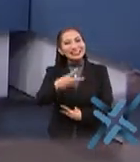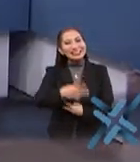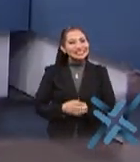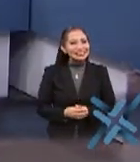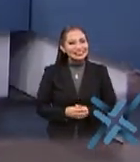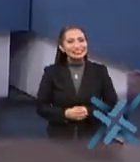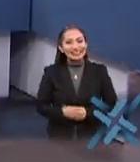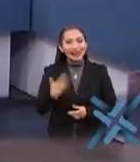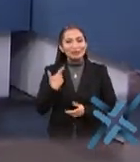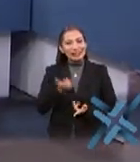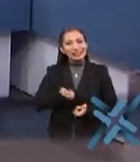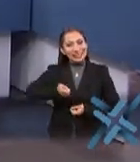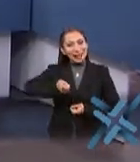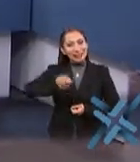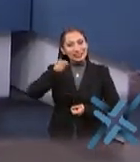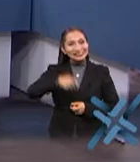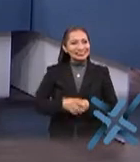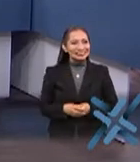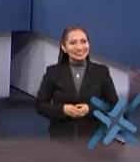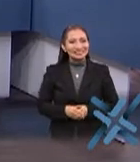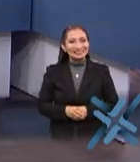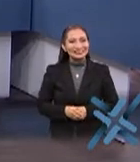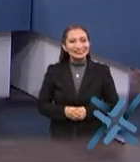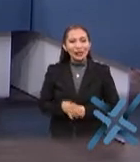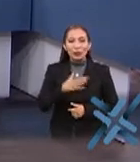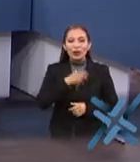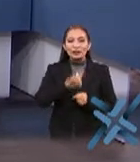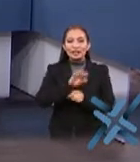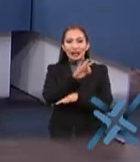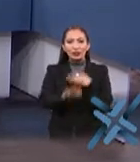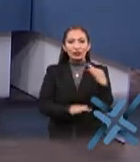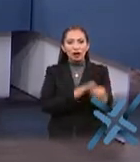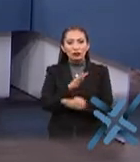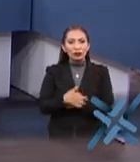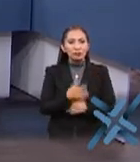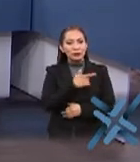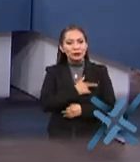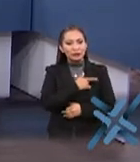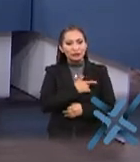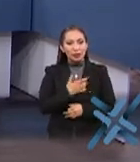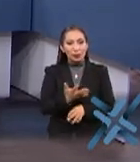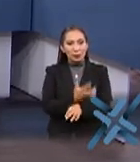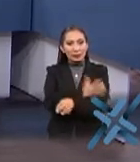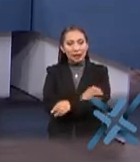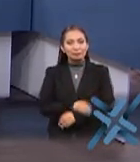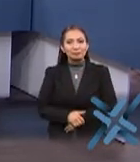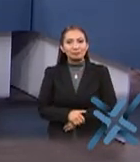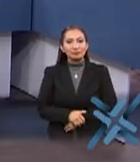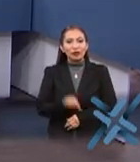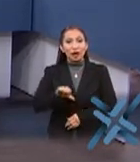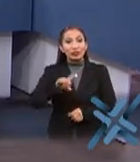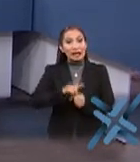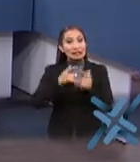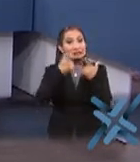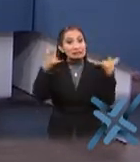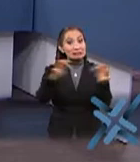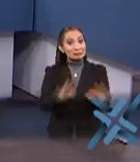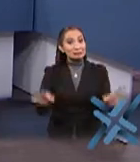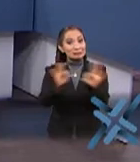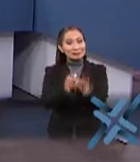Enrique, saludos allá del otro lado de la mesa. Buenos días a todos. Es un gusto que estés con nosotros en este día histórico para la